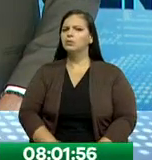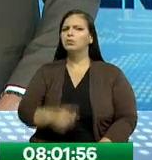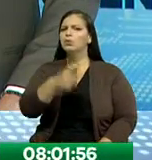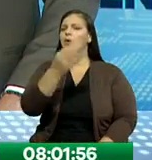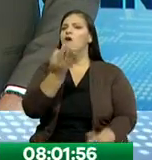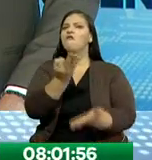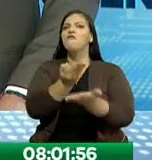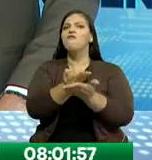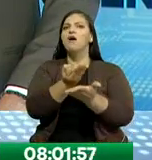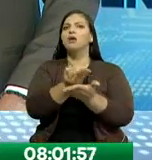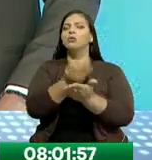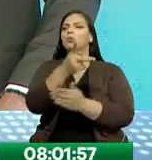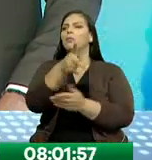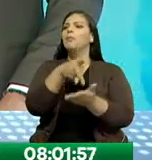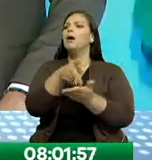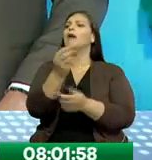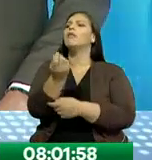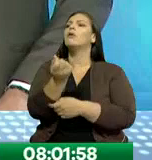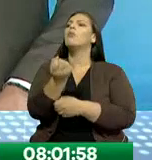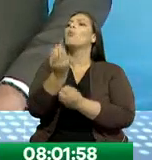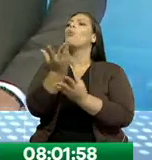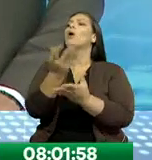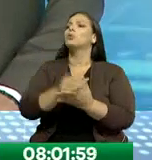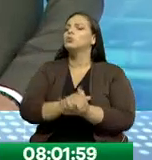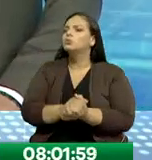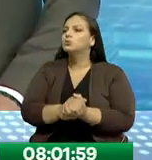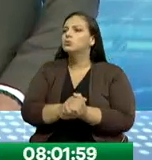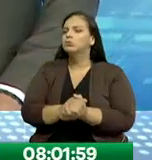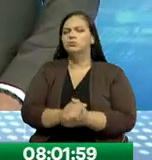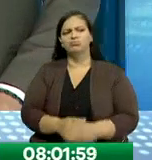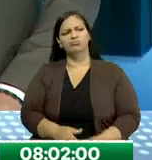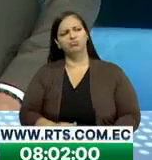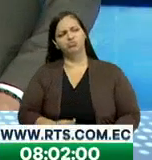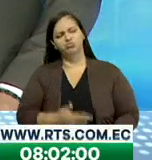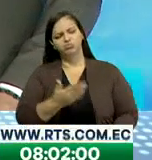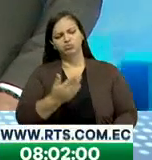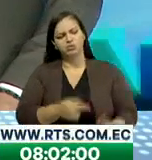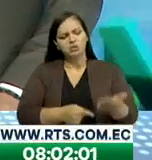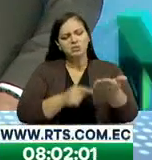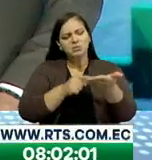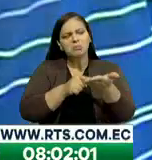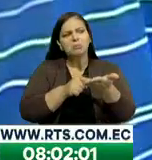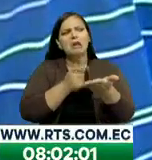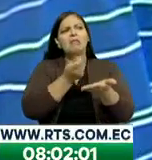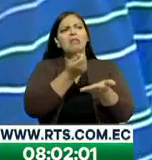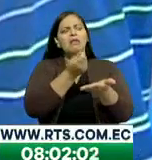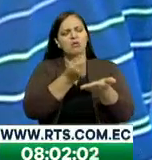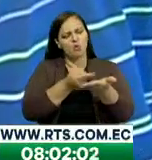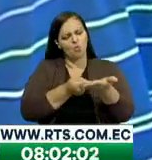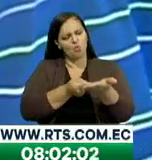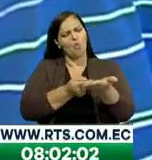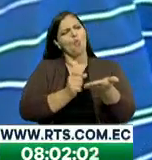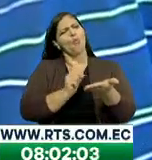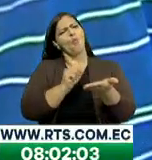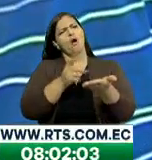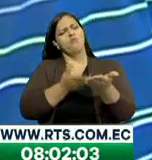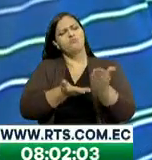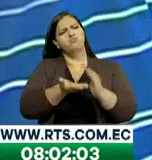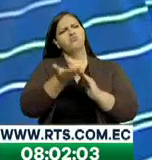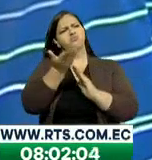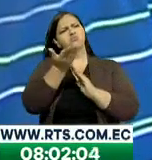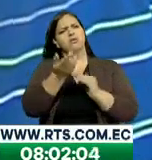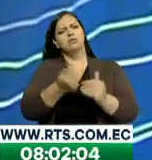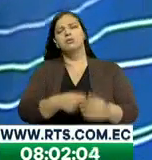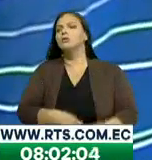vengo a reclamar. Lo que me ha subido bastante de la luz. ¿Primera vez que viene a reclamar? Sí. ¿Cuánto es la diferencia de lo que